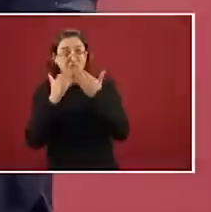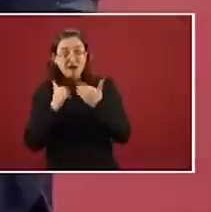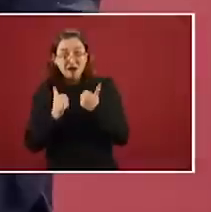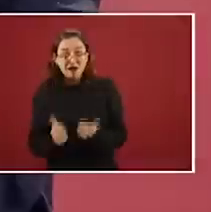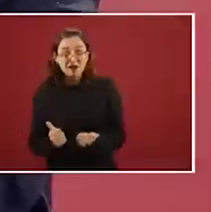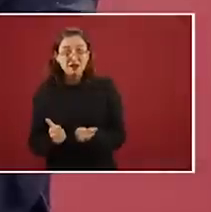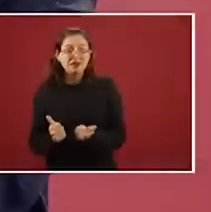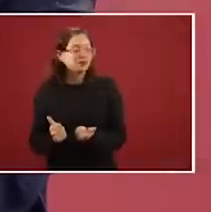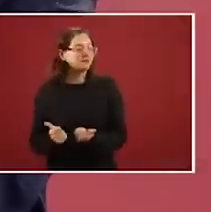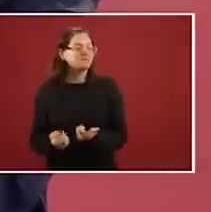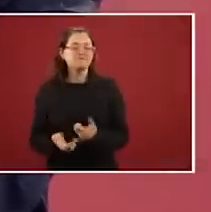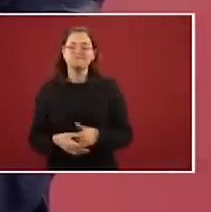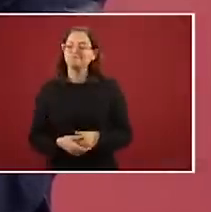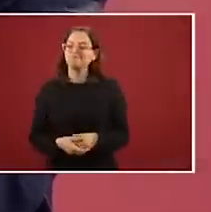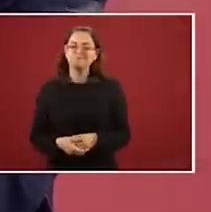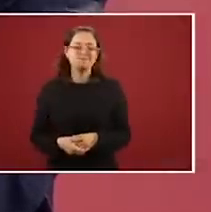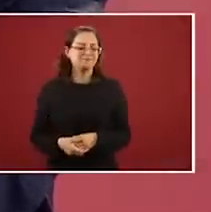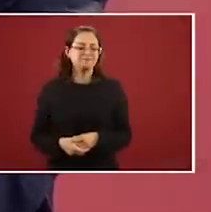no vamos